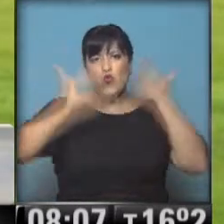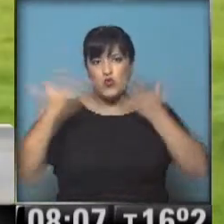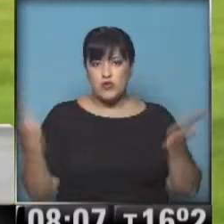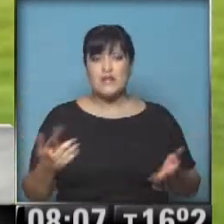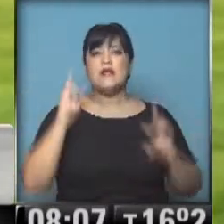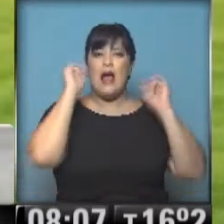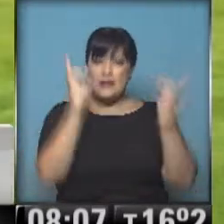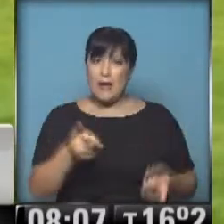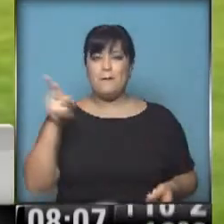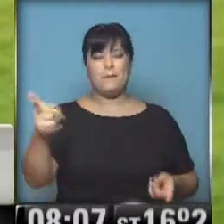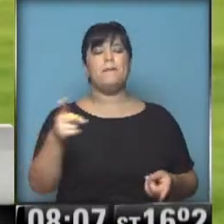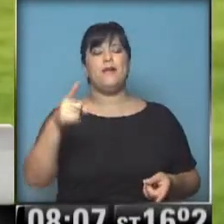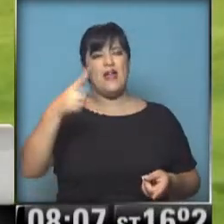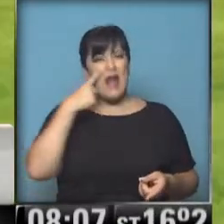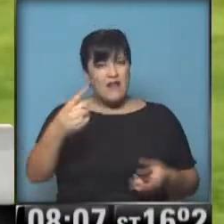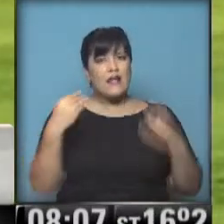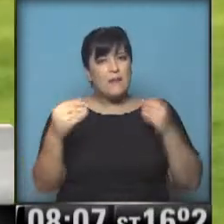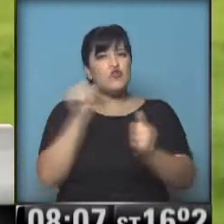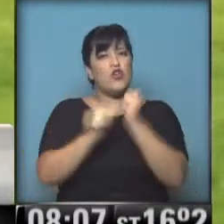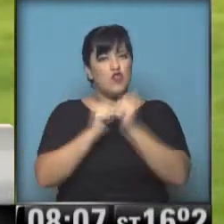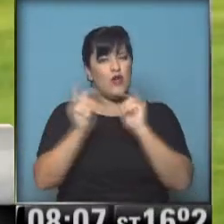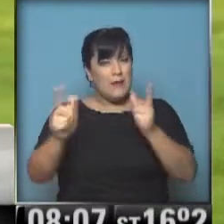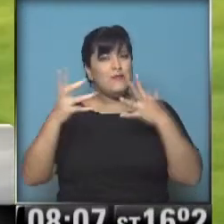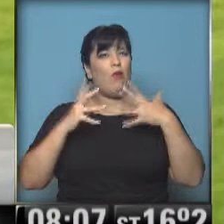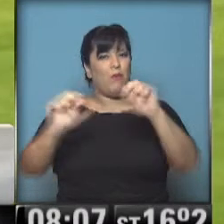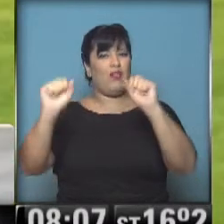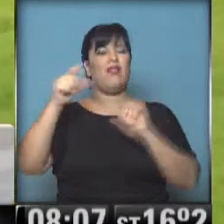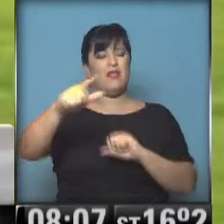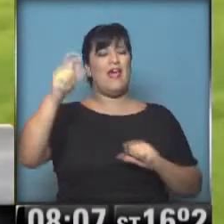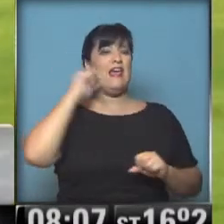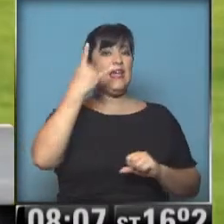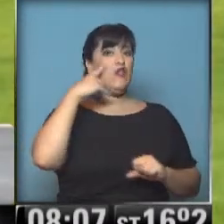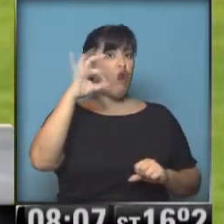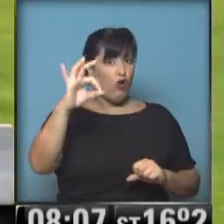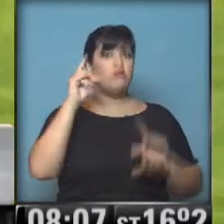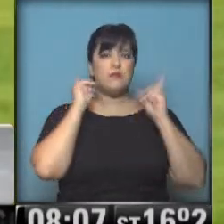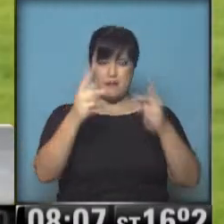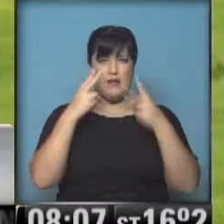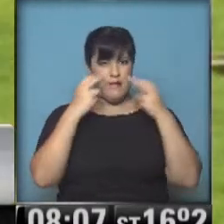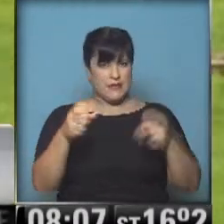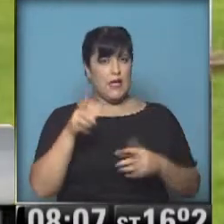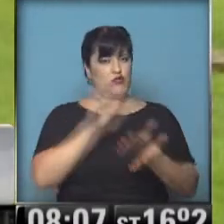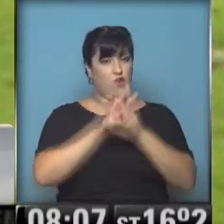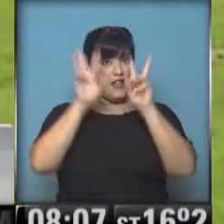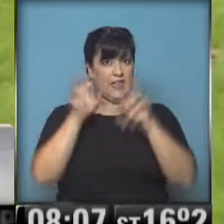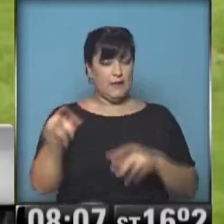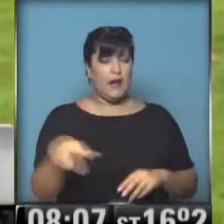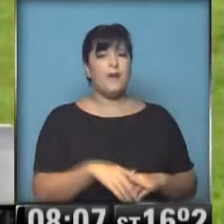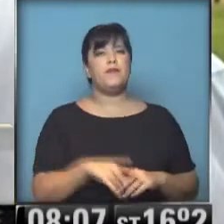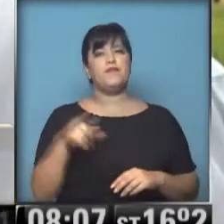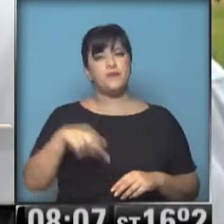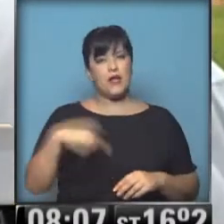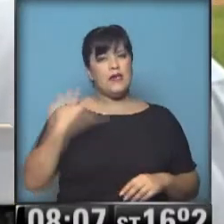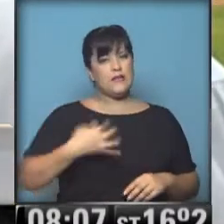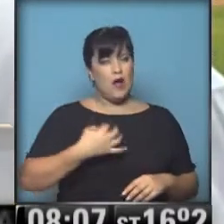montoya carlotto el nieto de estela entonces creemos que es importantísimo poder digamos llevar